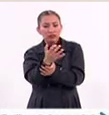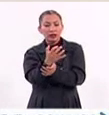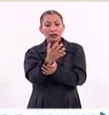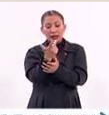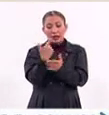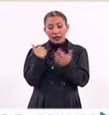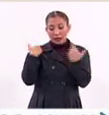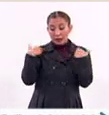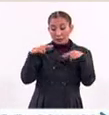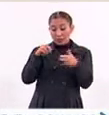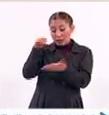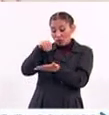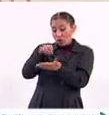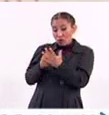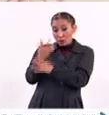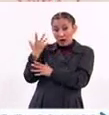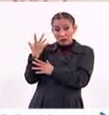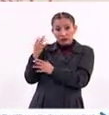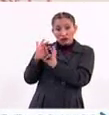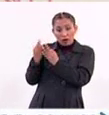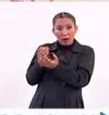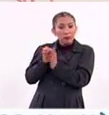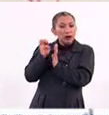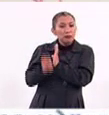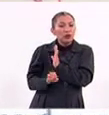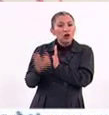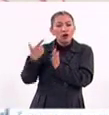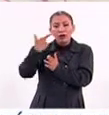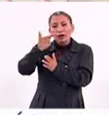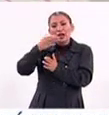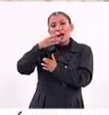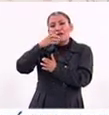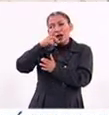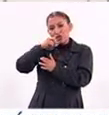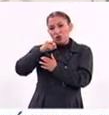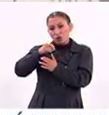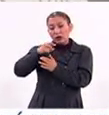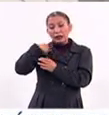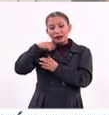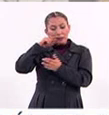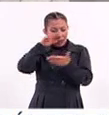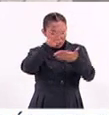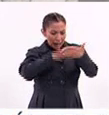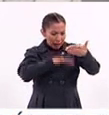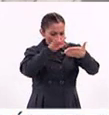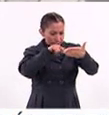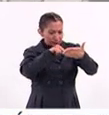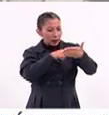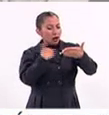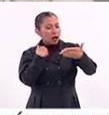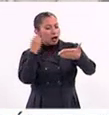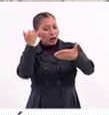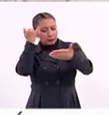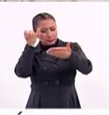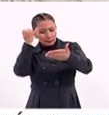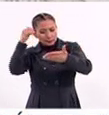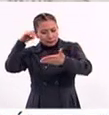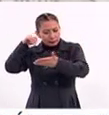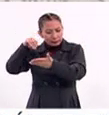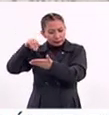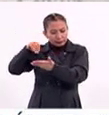y representarlos con nuevas técnicas actuales, como es el caso del grabado, ¿no? Además de leer los textos, fui incorporando